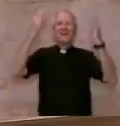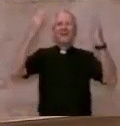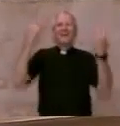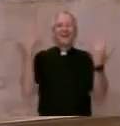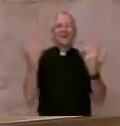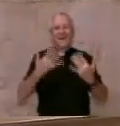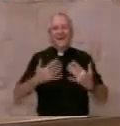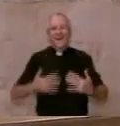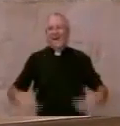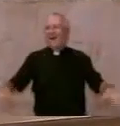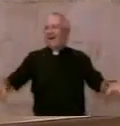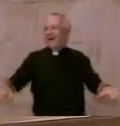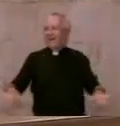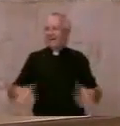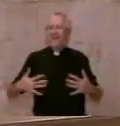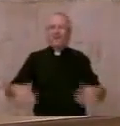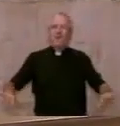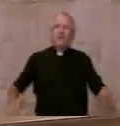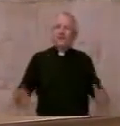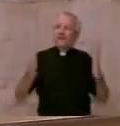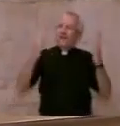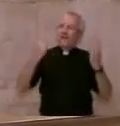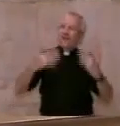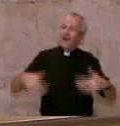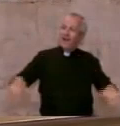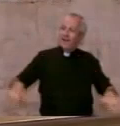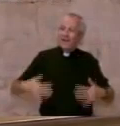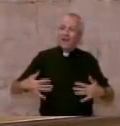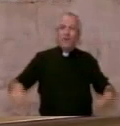letras apostólicas.